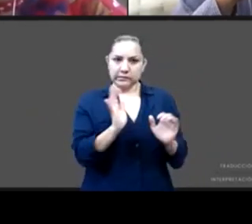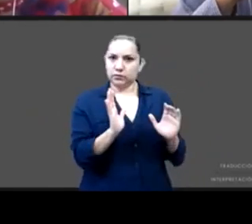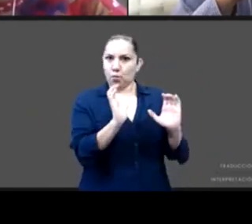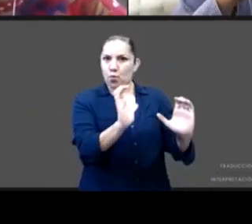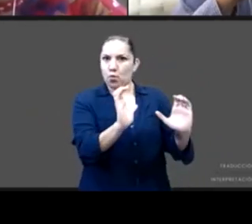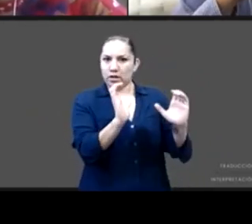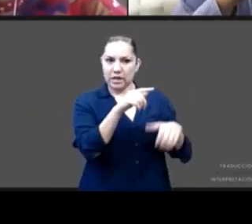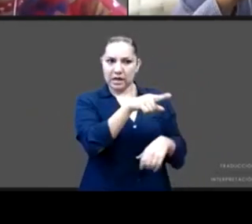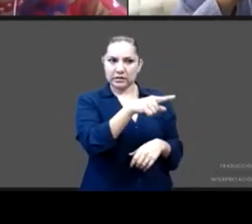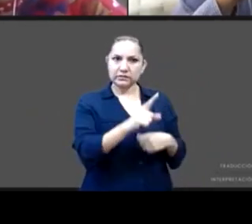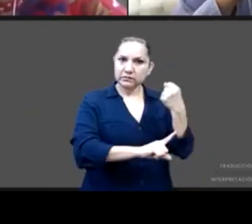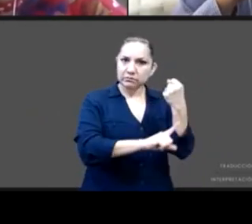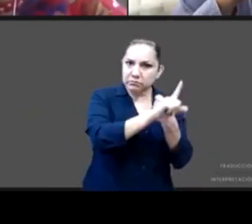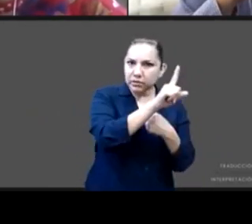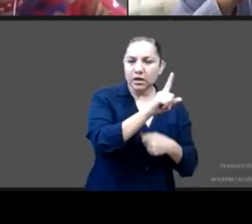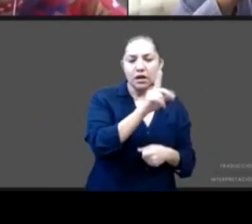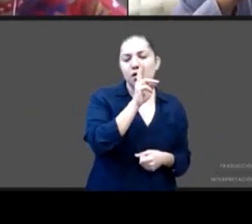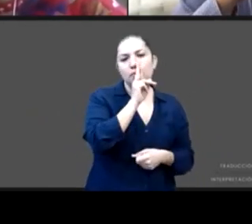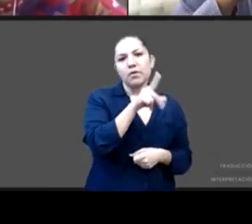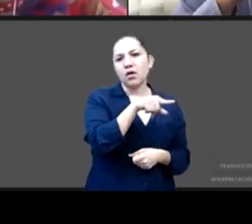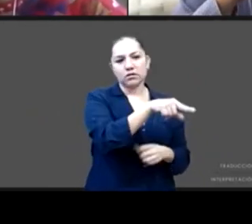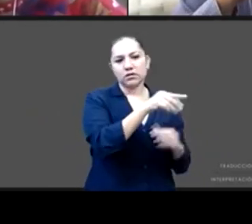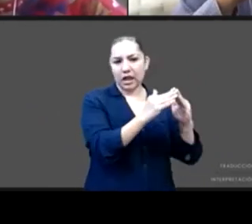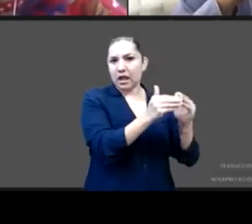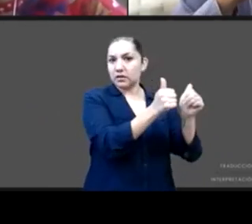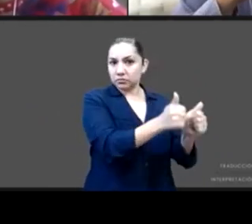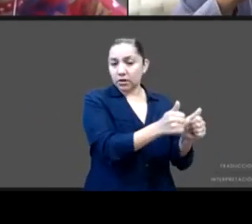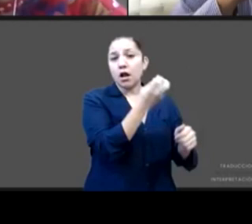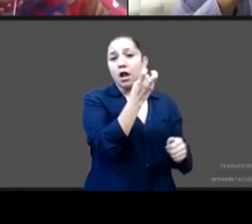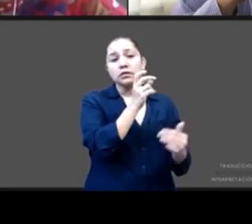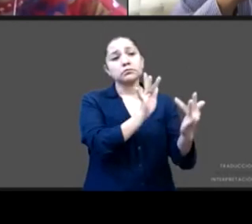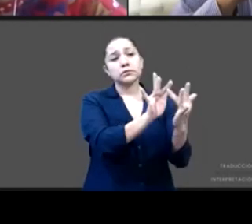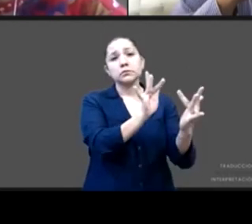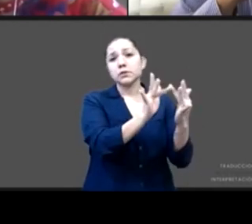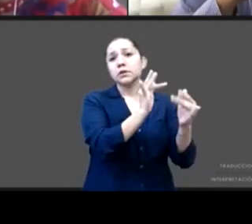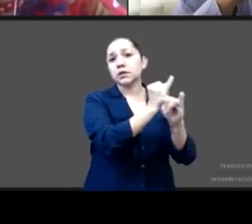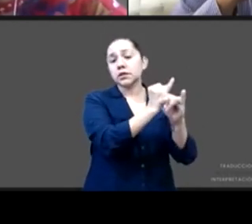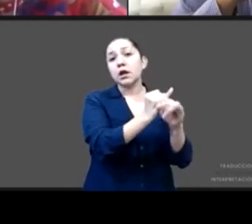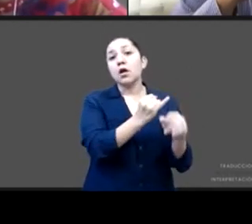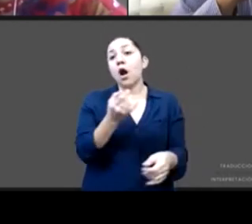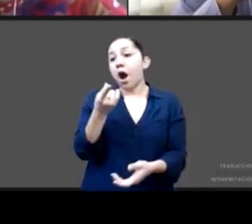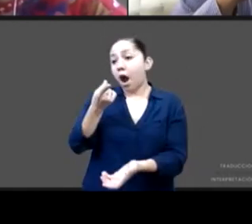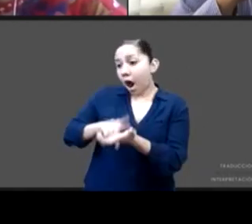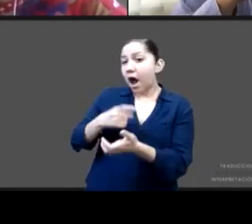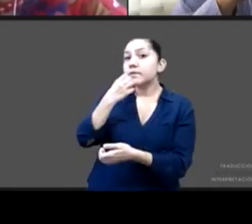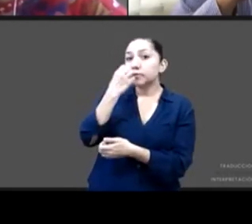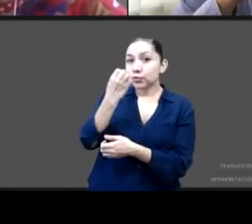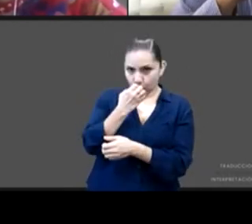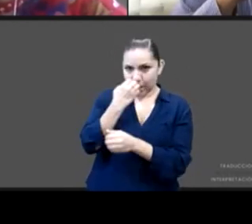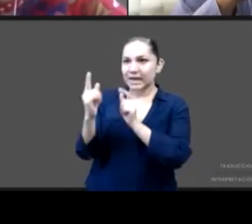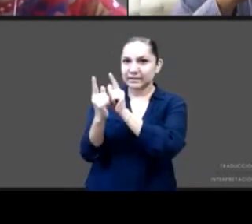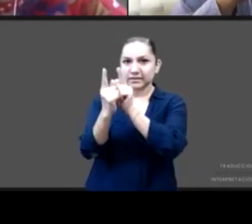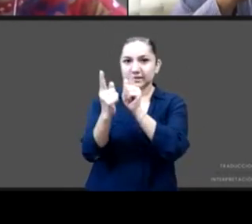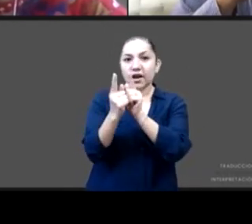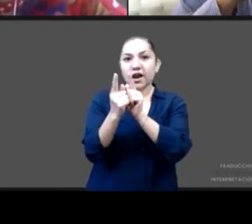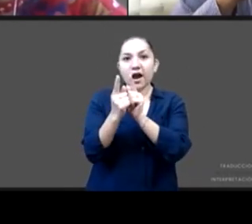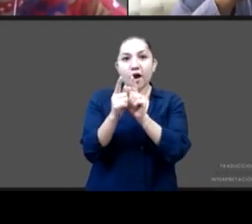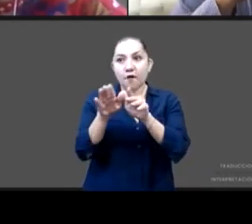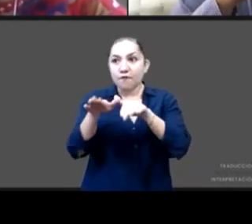es fuera, cuando es fuera de la escuela, se da a través del internet. Sabemos